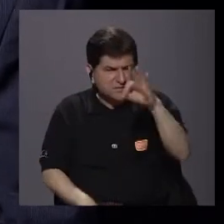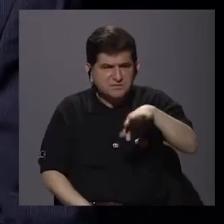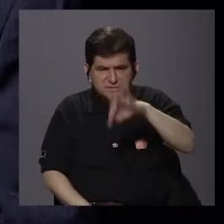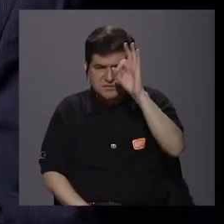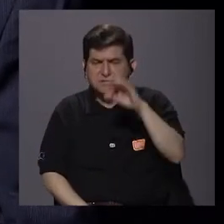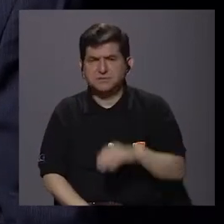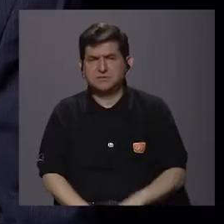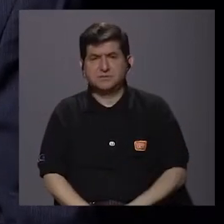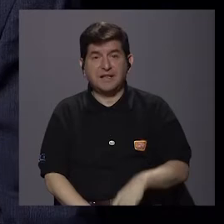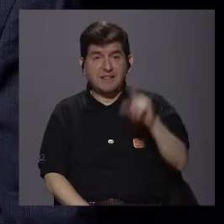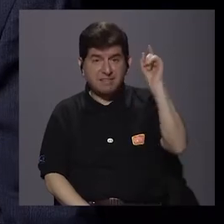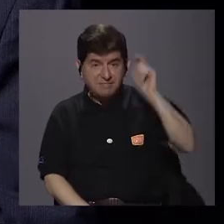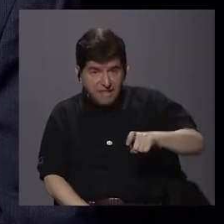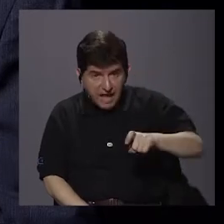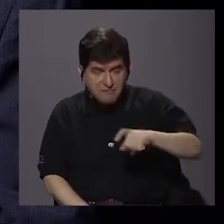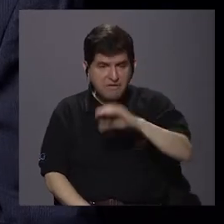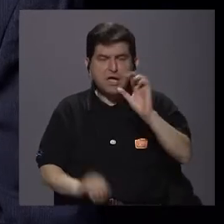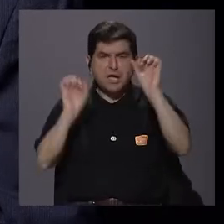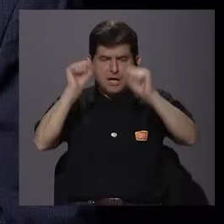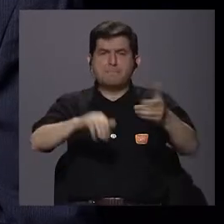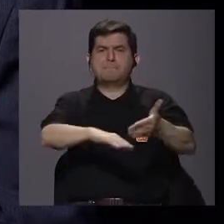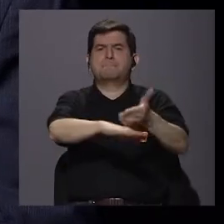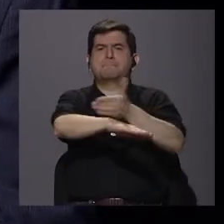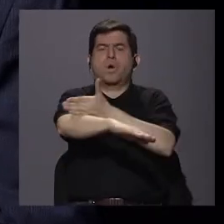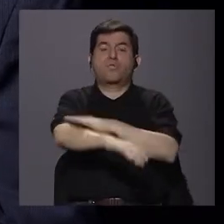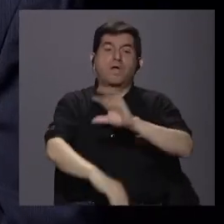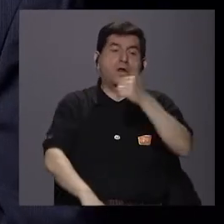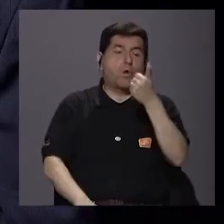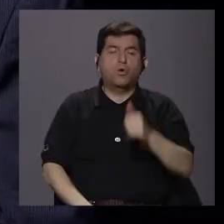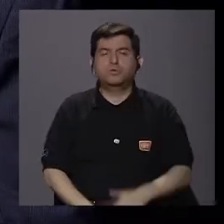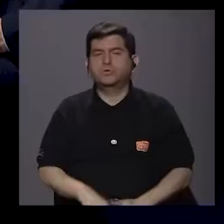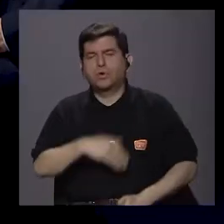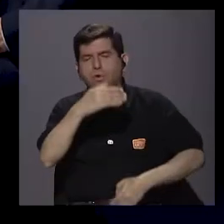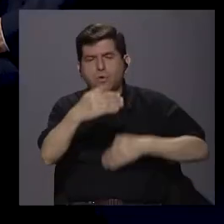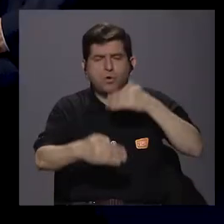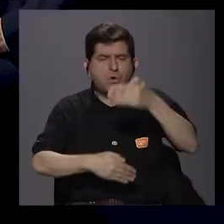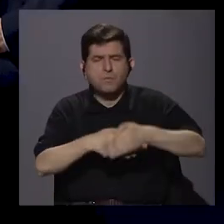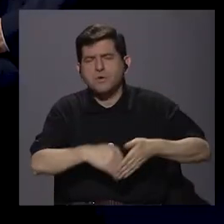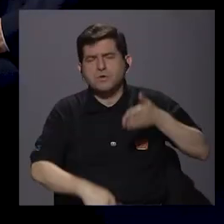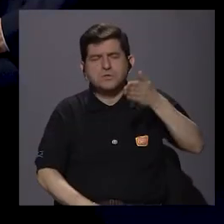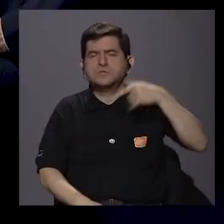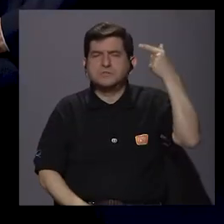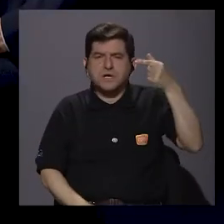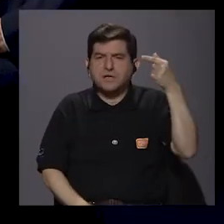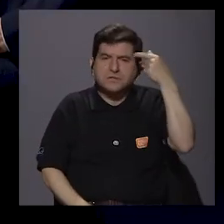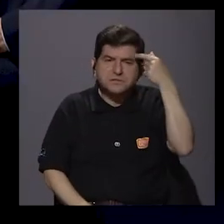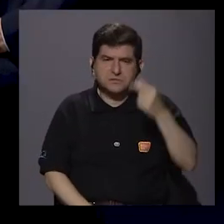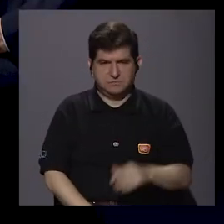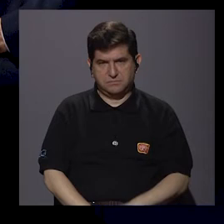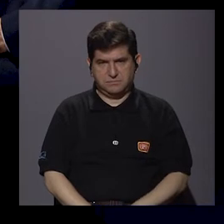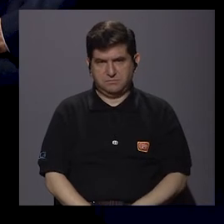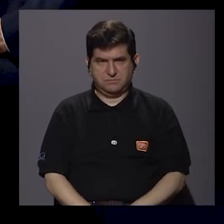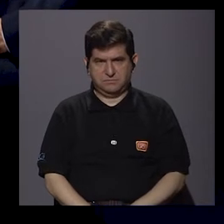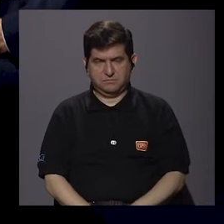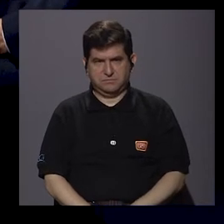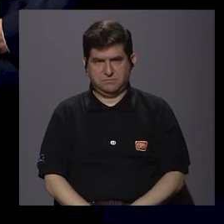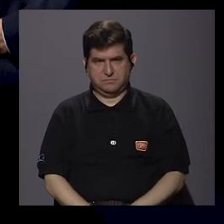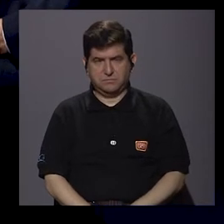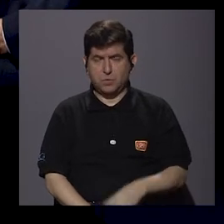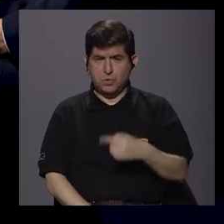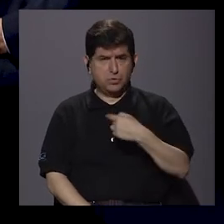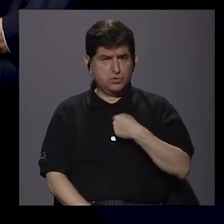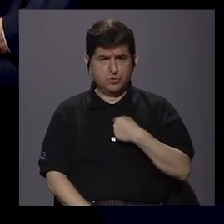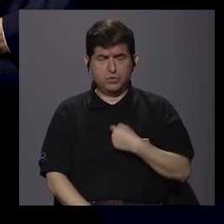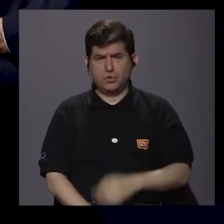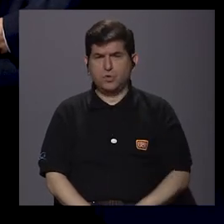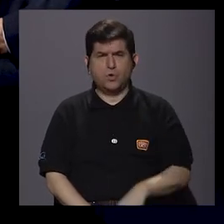se debe y se pueden mejorar el otro es la burocracia yo no